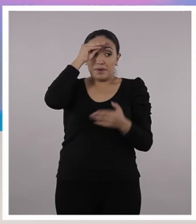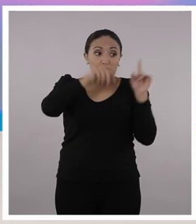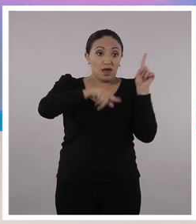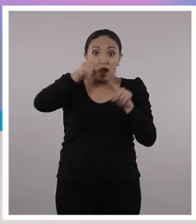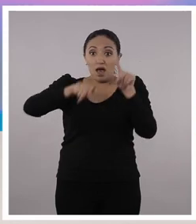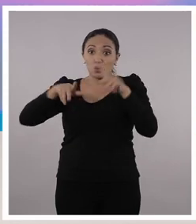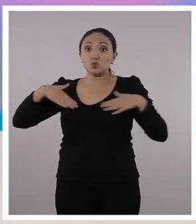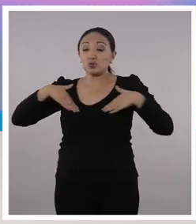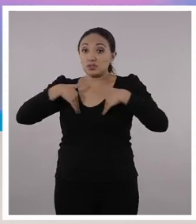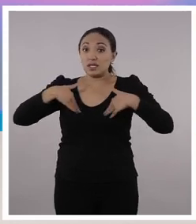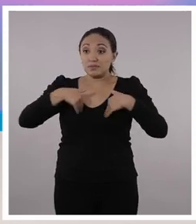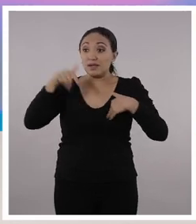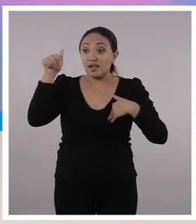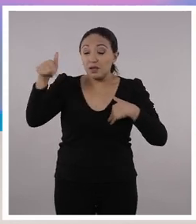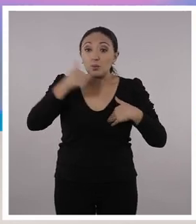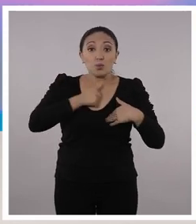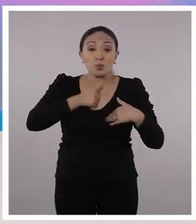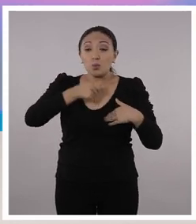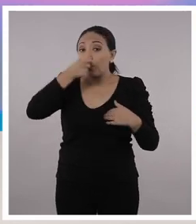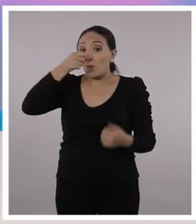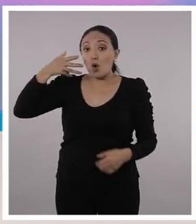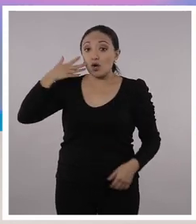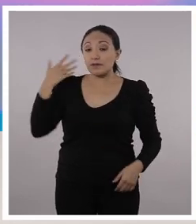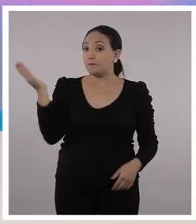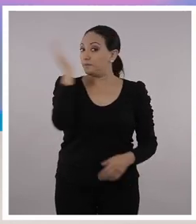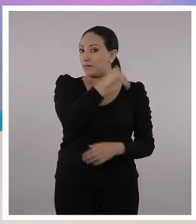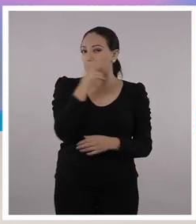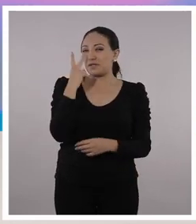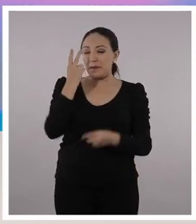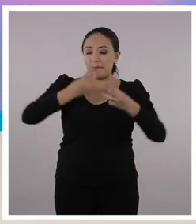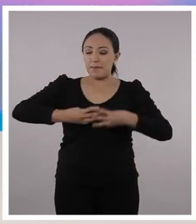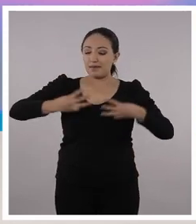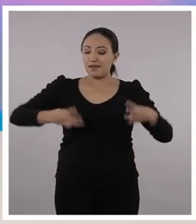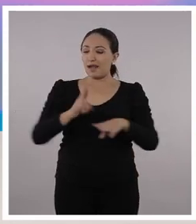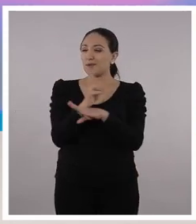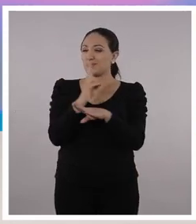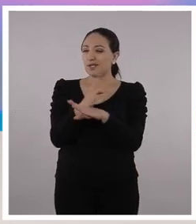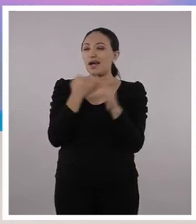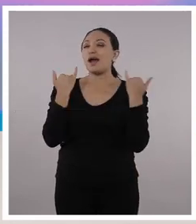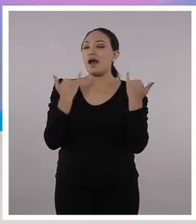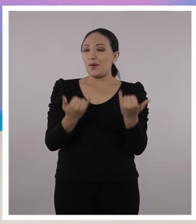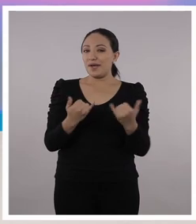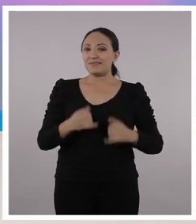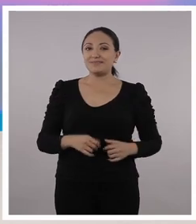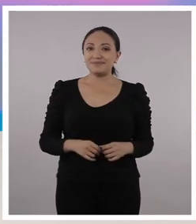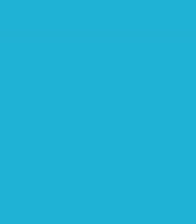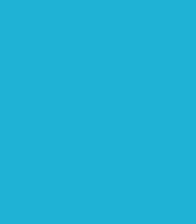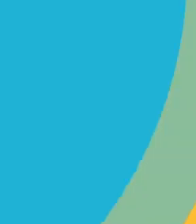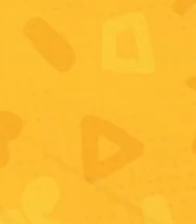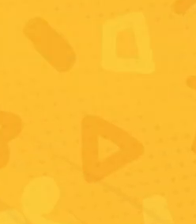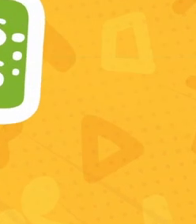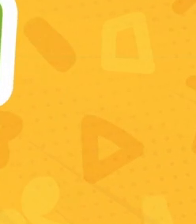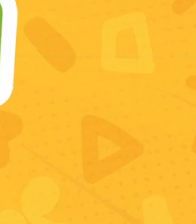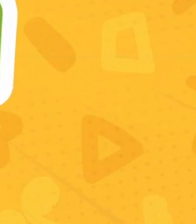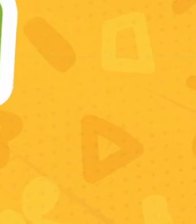aprendido acerca de algunos animales de nuestra Amazonía. Ahora, ¿qué tal si nos vamos con Vela para ver qué materiales vamos a necesitar el día